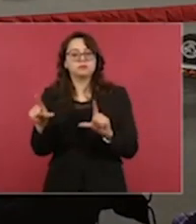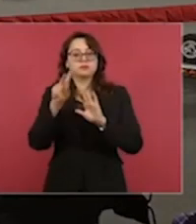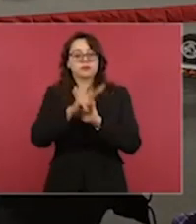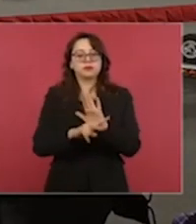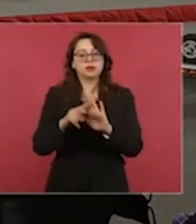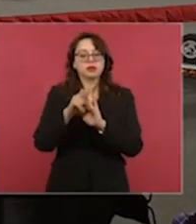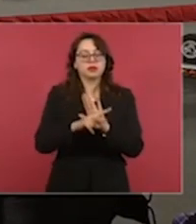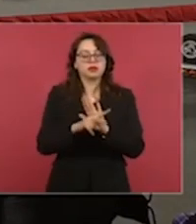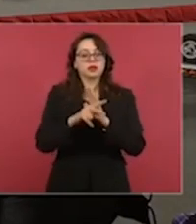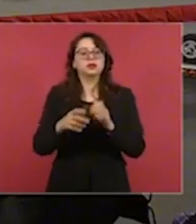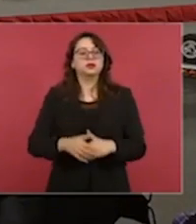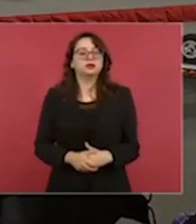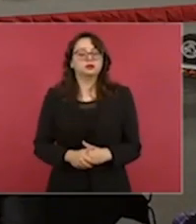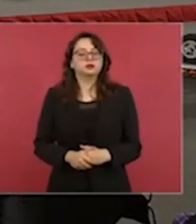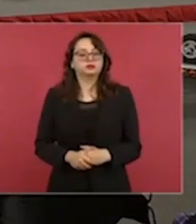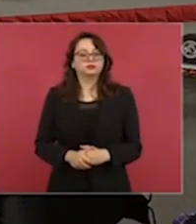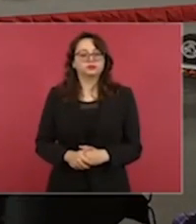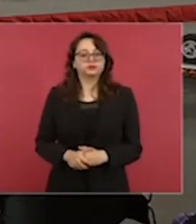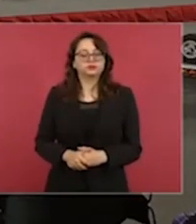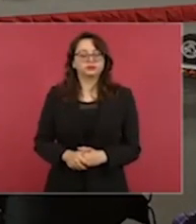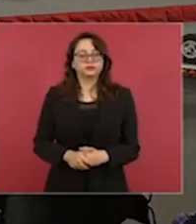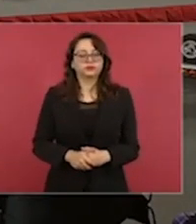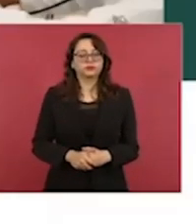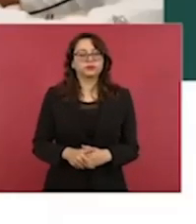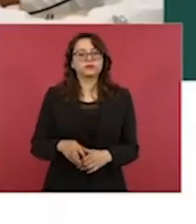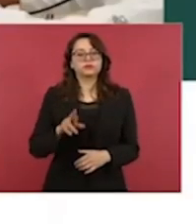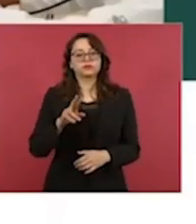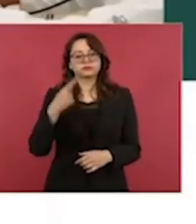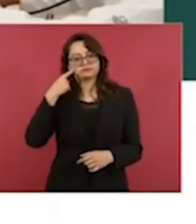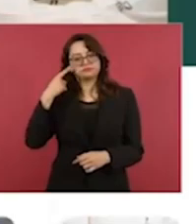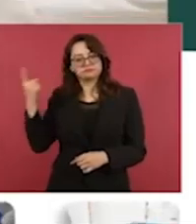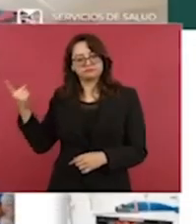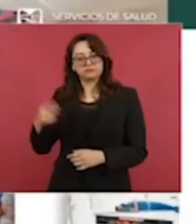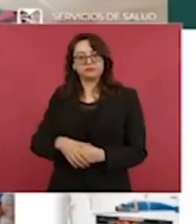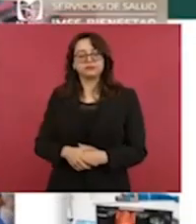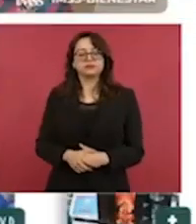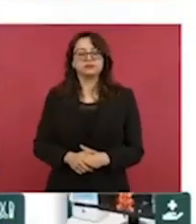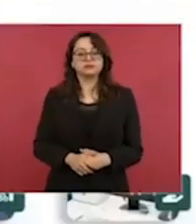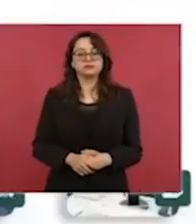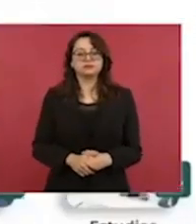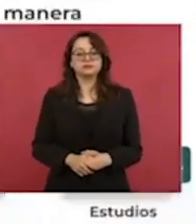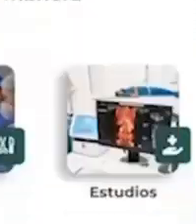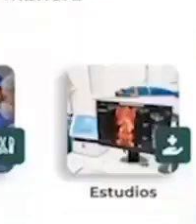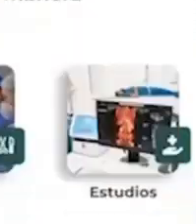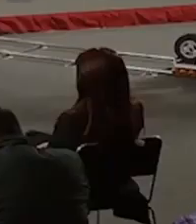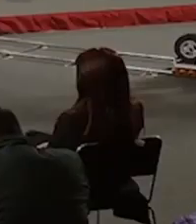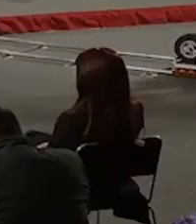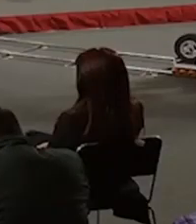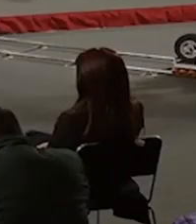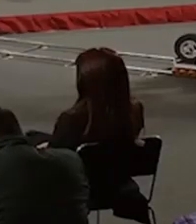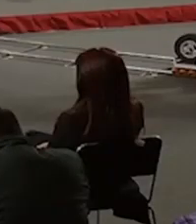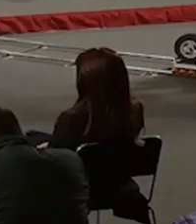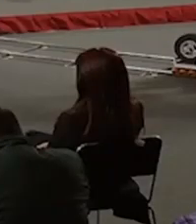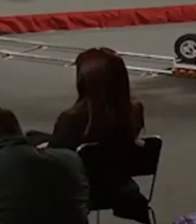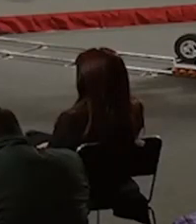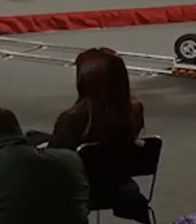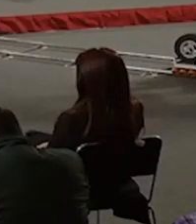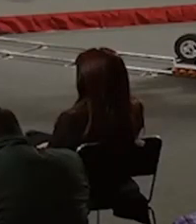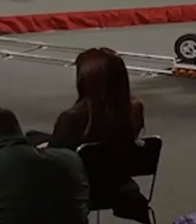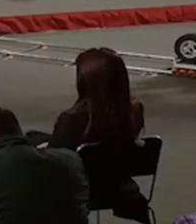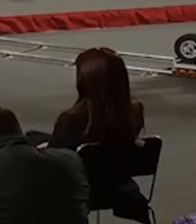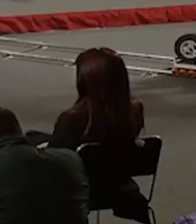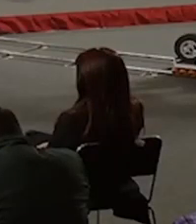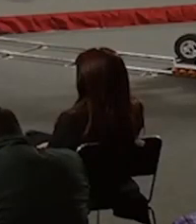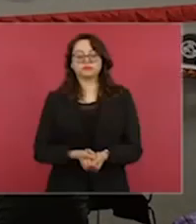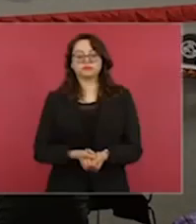registro.imsbienestar.gov.mx. Con esto se contacta a la